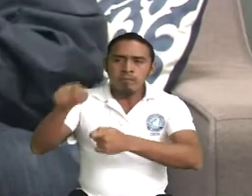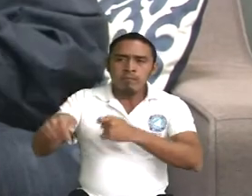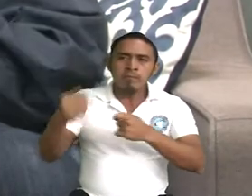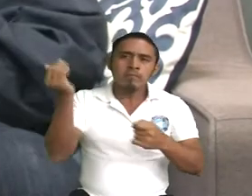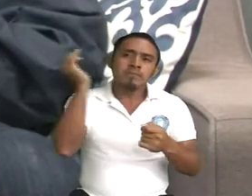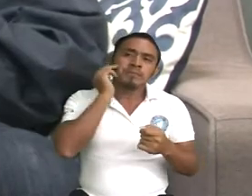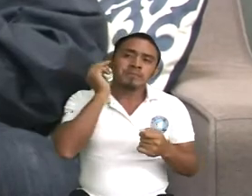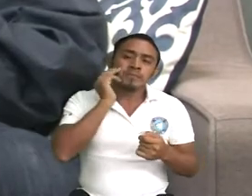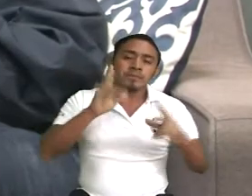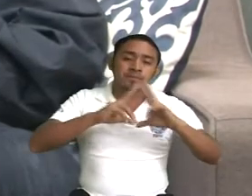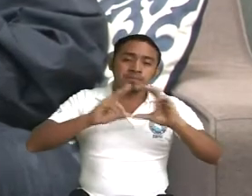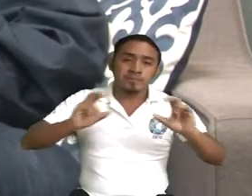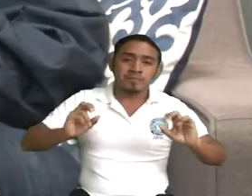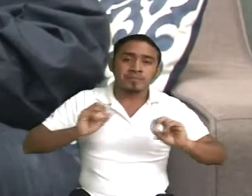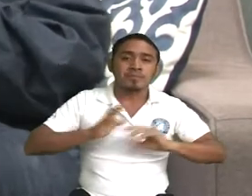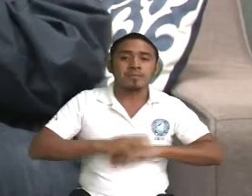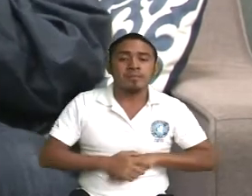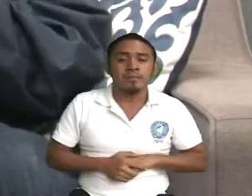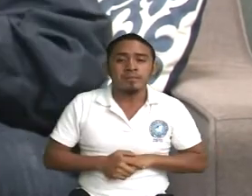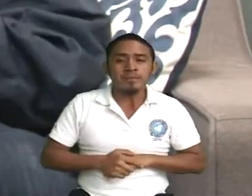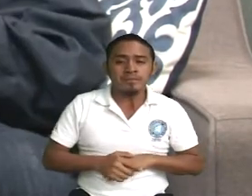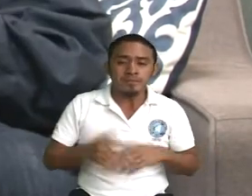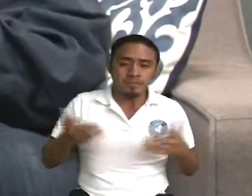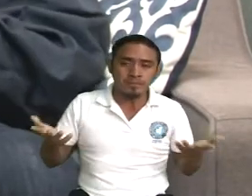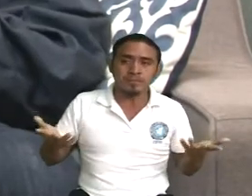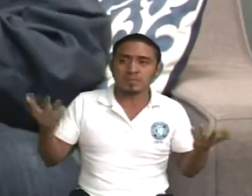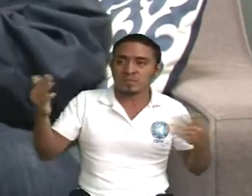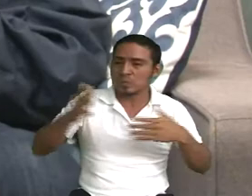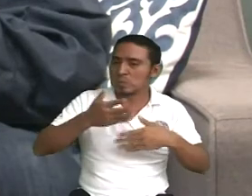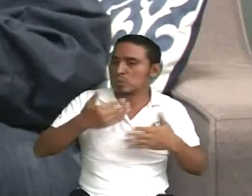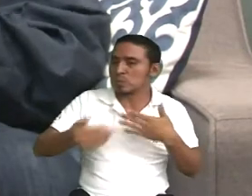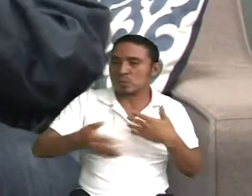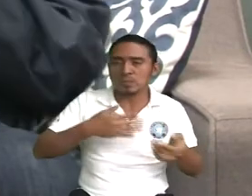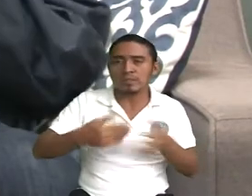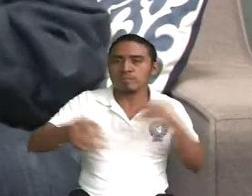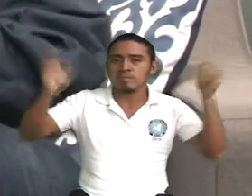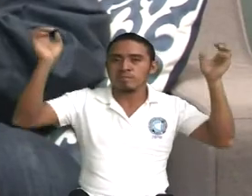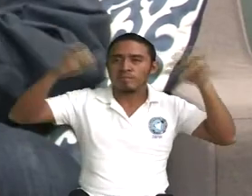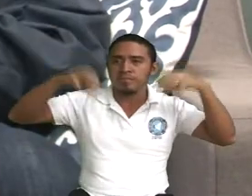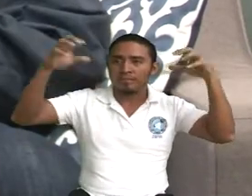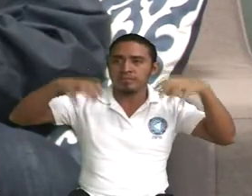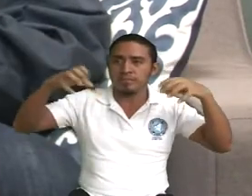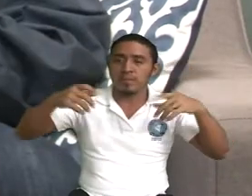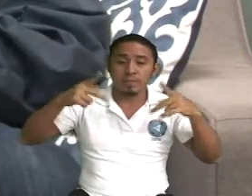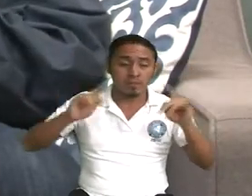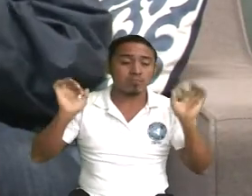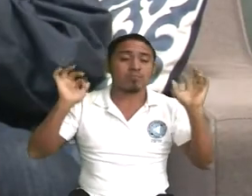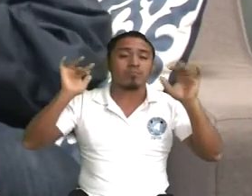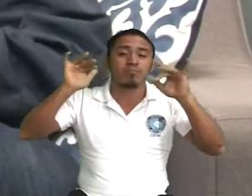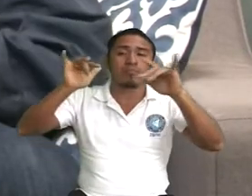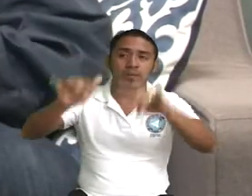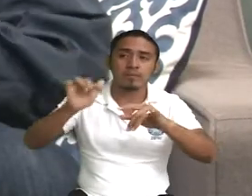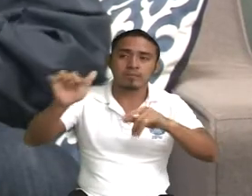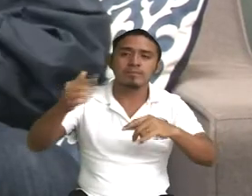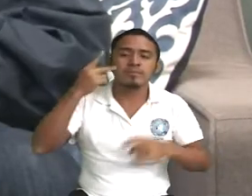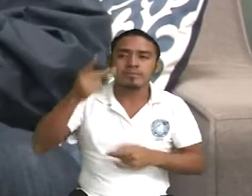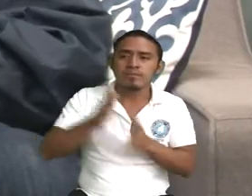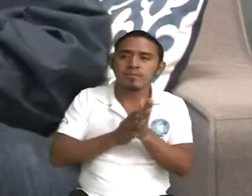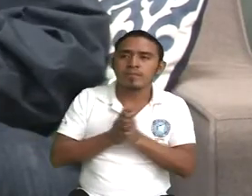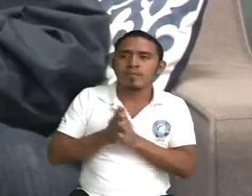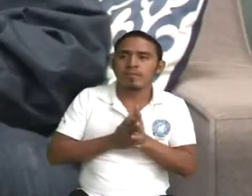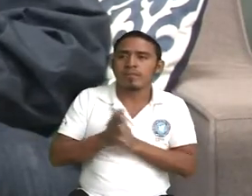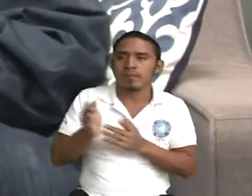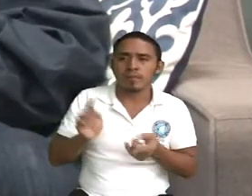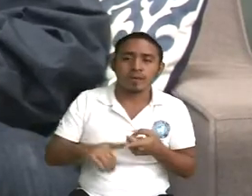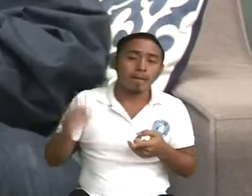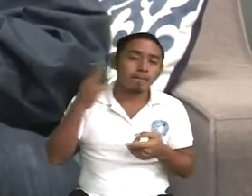dedicada a las madres nicaragüenses, a pesar de la lluvia pues, que tuvimos, pero hubo presencia de las madres, pudieron disfrutar,